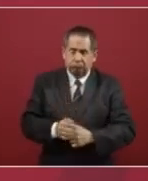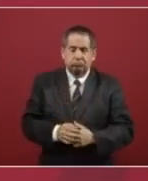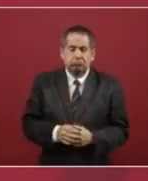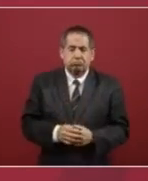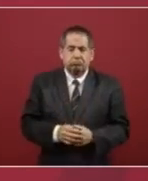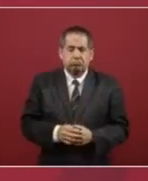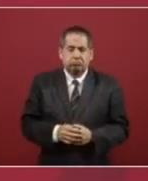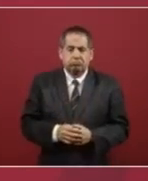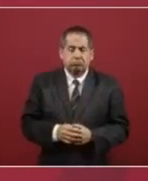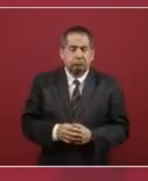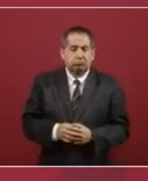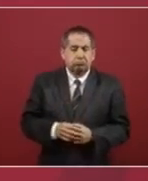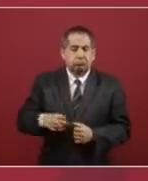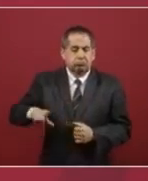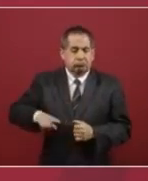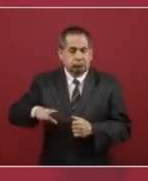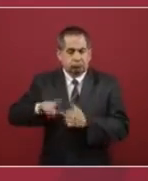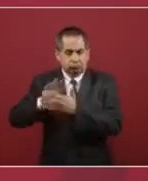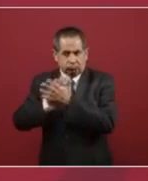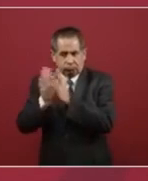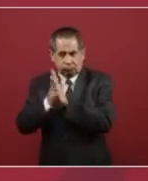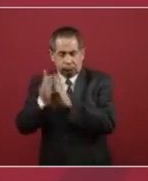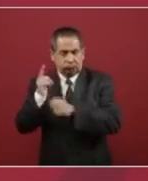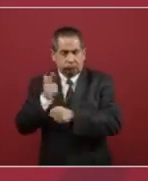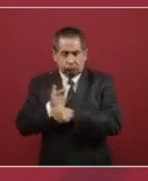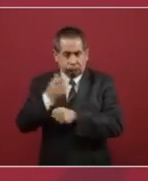Crímenes de Estado